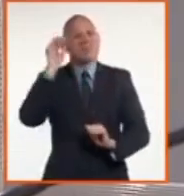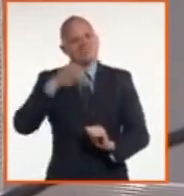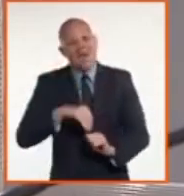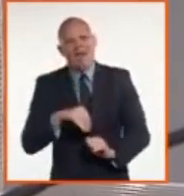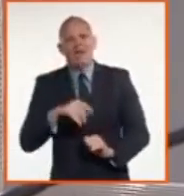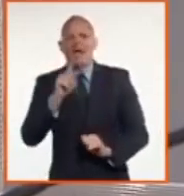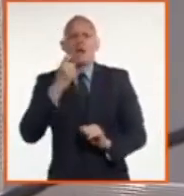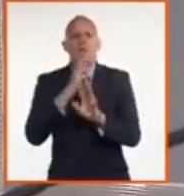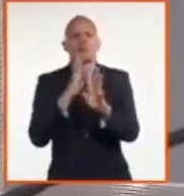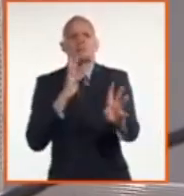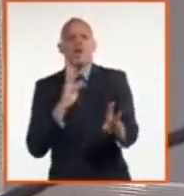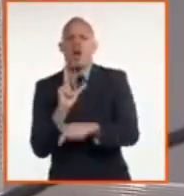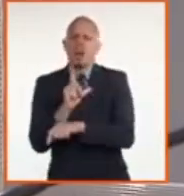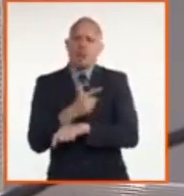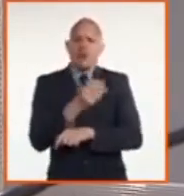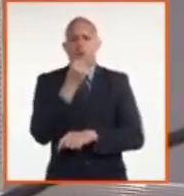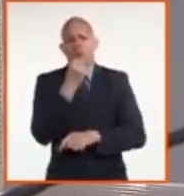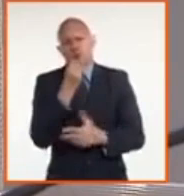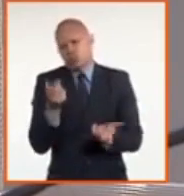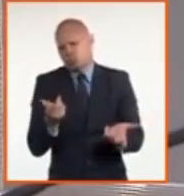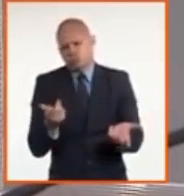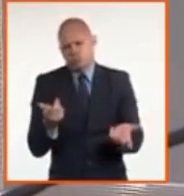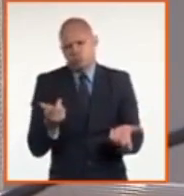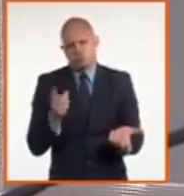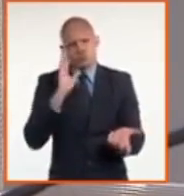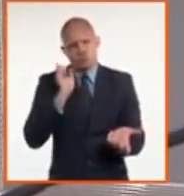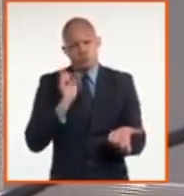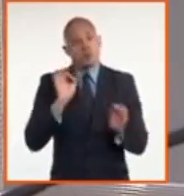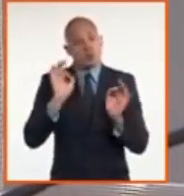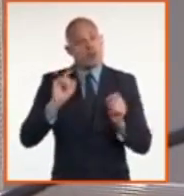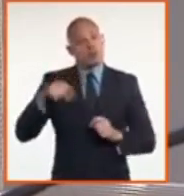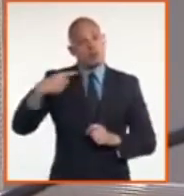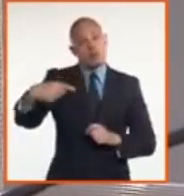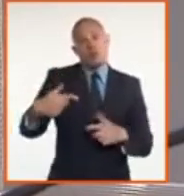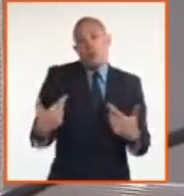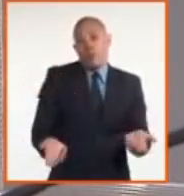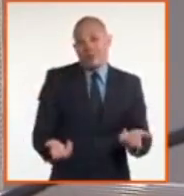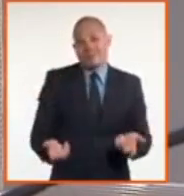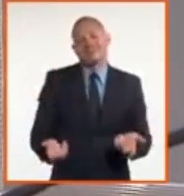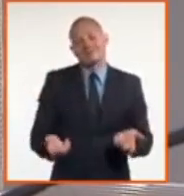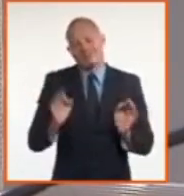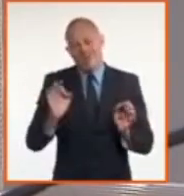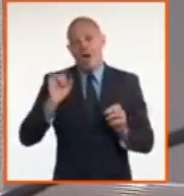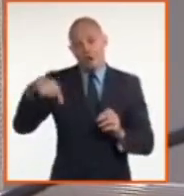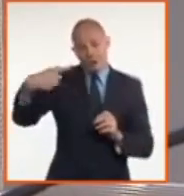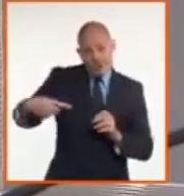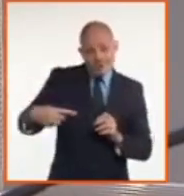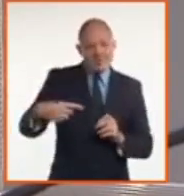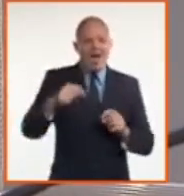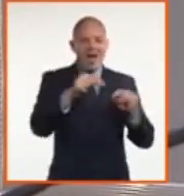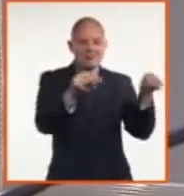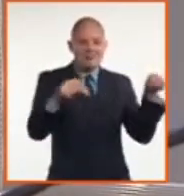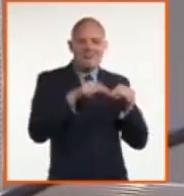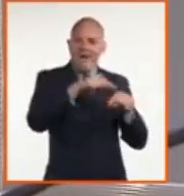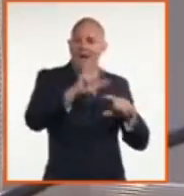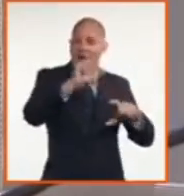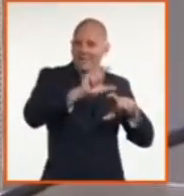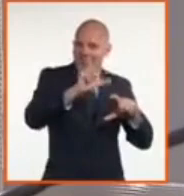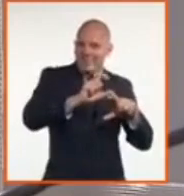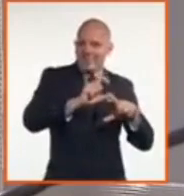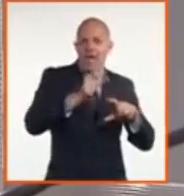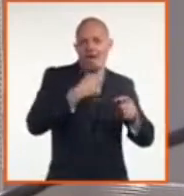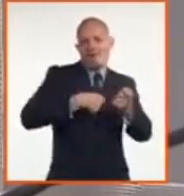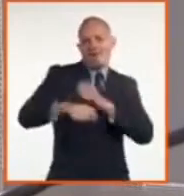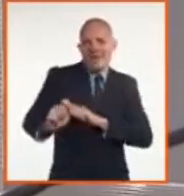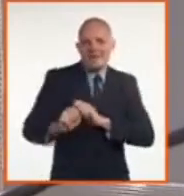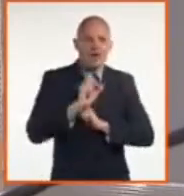acceder al mercado en ese tipo de supuestos era todos los días porque todos los días se venderá lo que con el límite de la capacidad